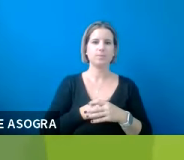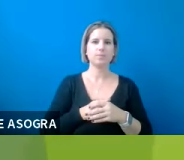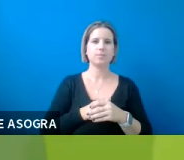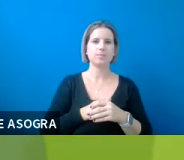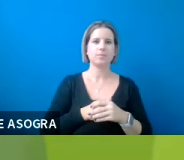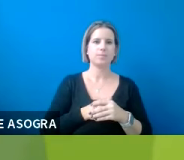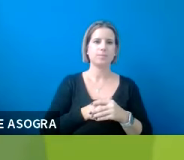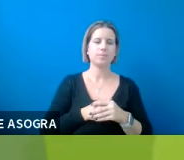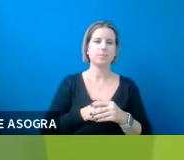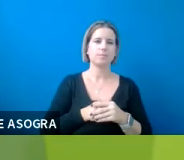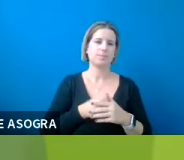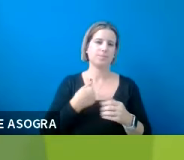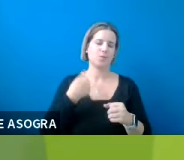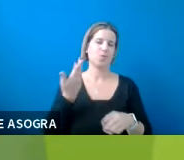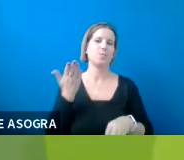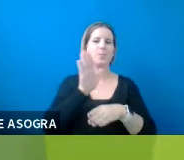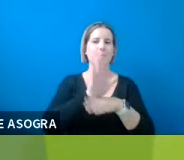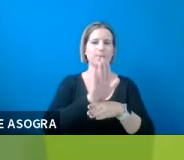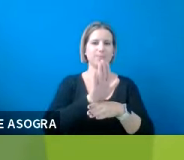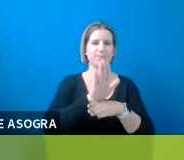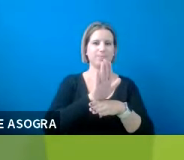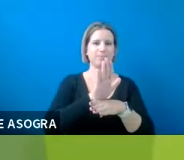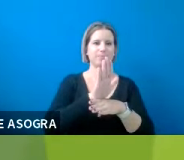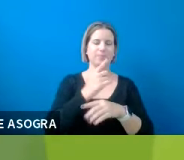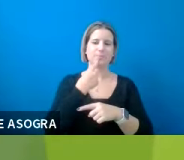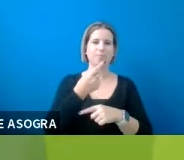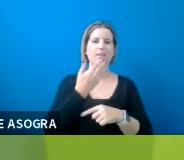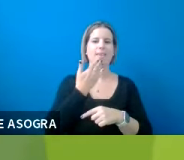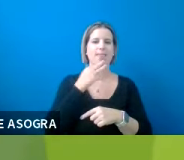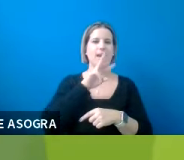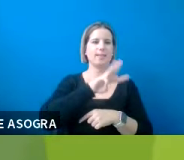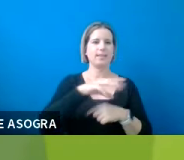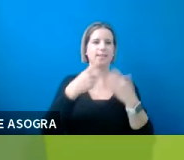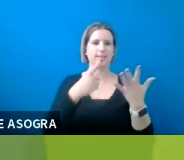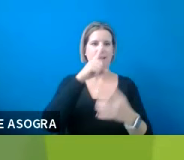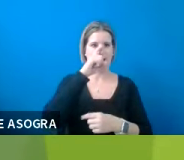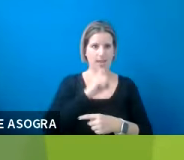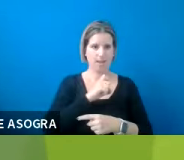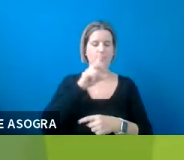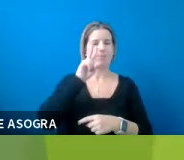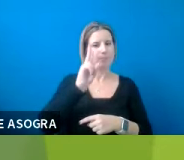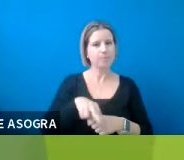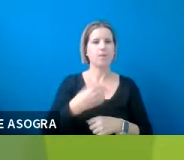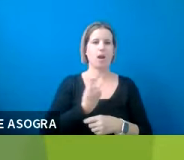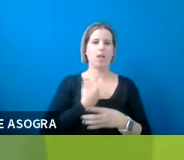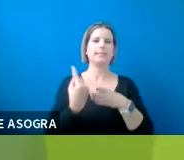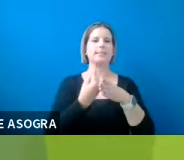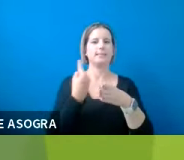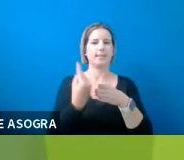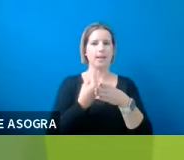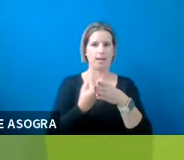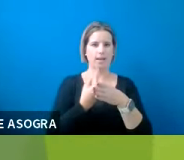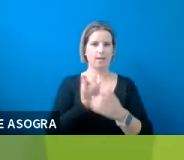Bueno, para presentarme, decir que tengo 36 años, soy una persona con TEA,